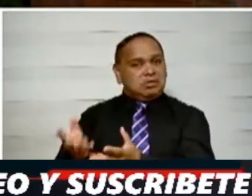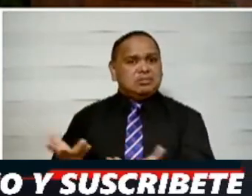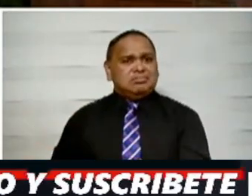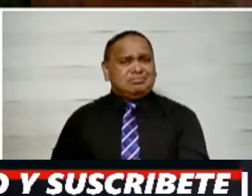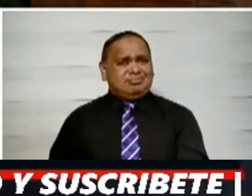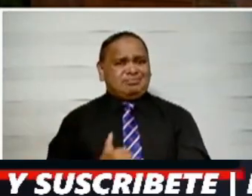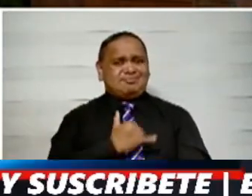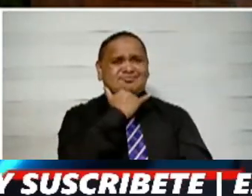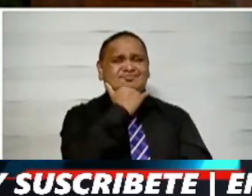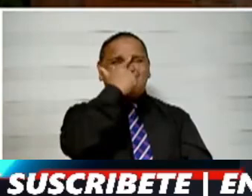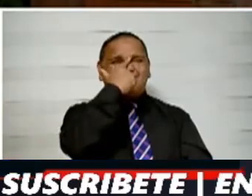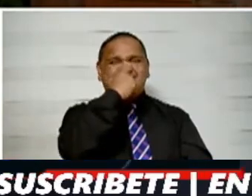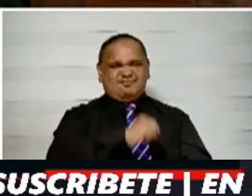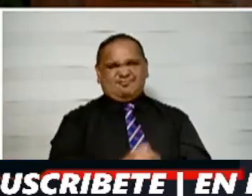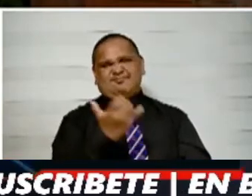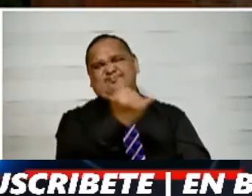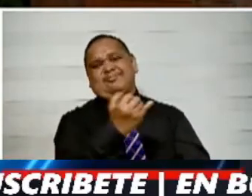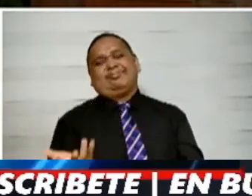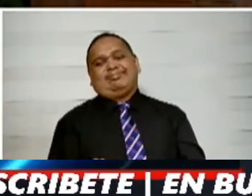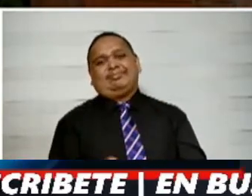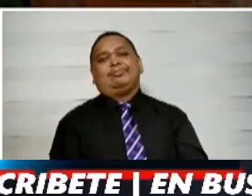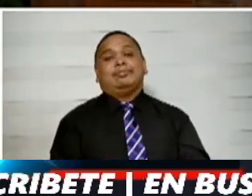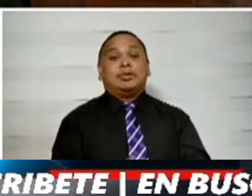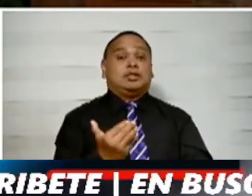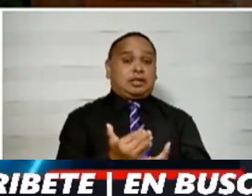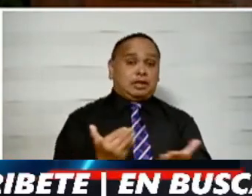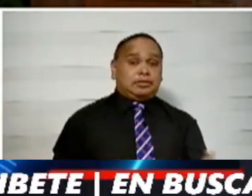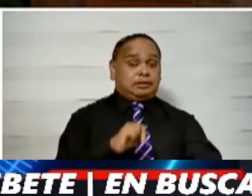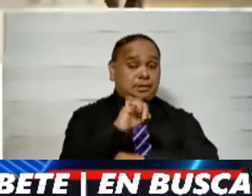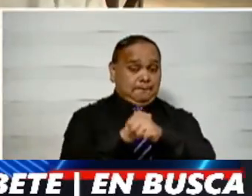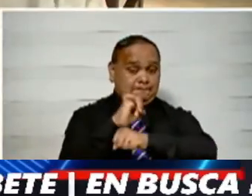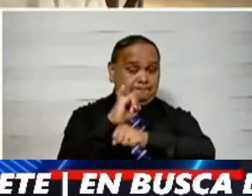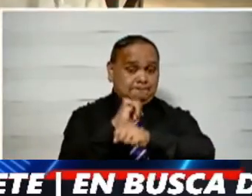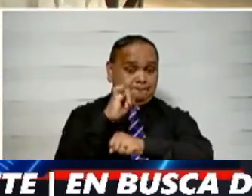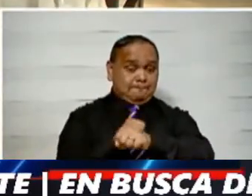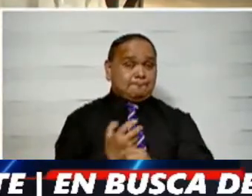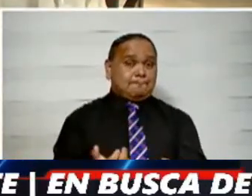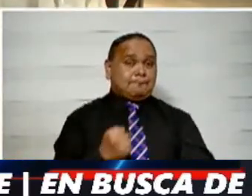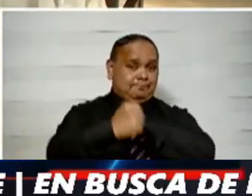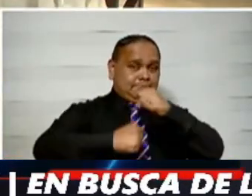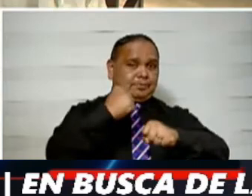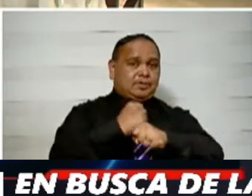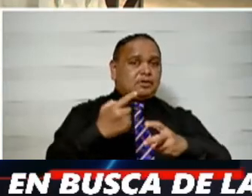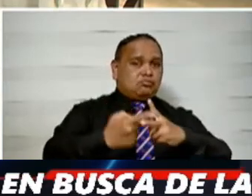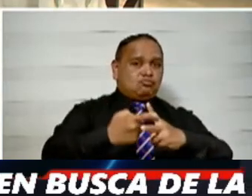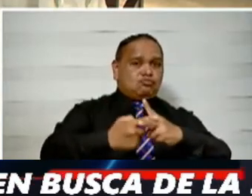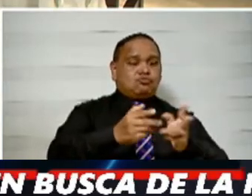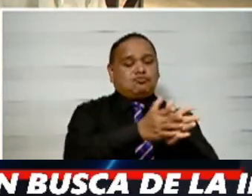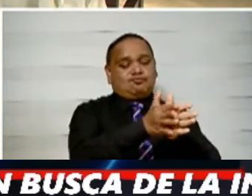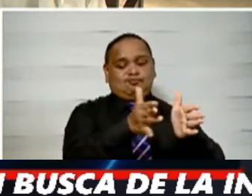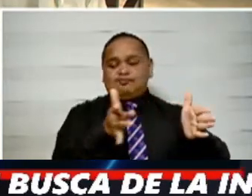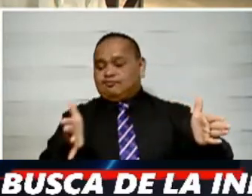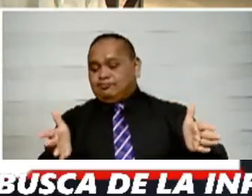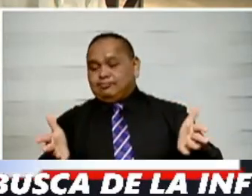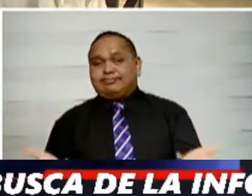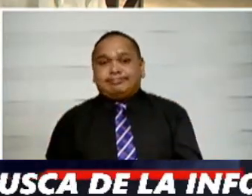todo se informaba y que te saca, oye, hubiesen investigado siquiera de qué año a qué año ella fue secretaria de finanzas, no habían elecciones cuando ella